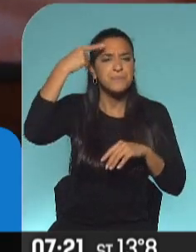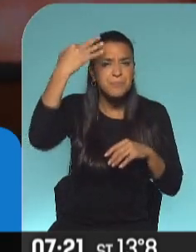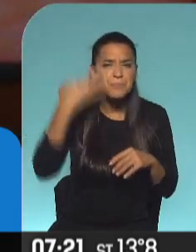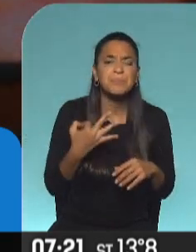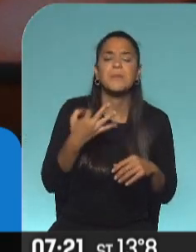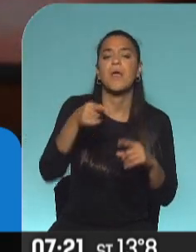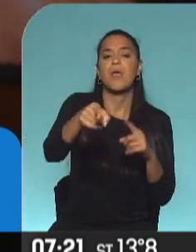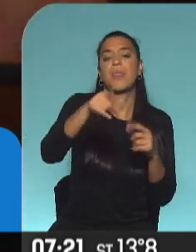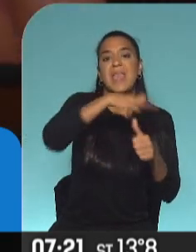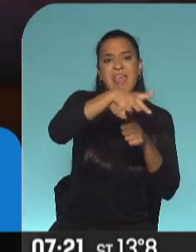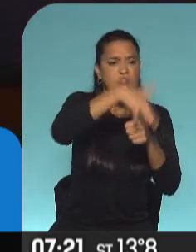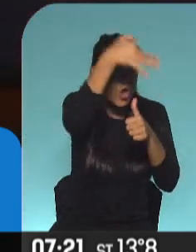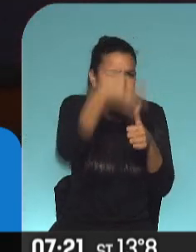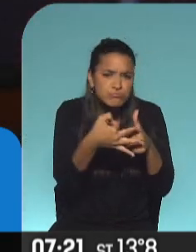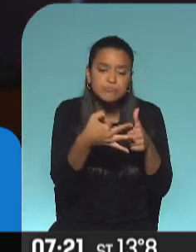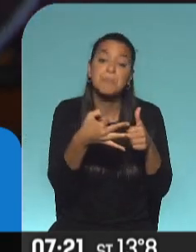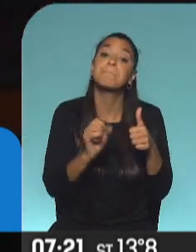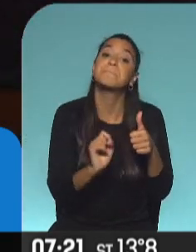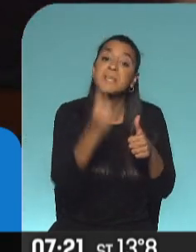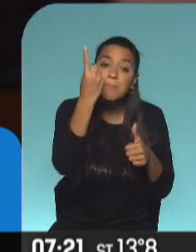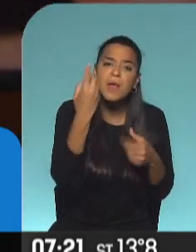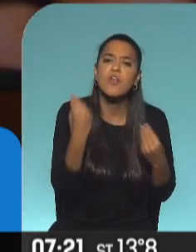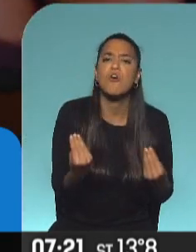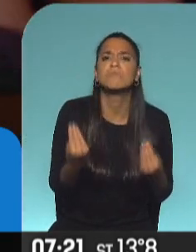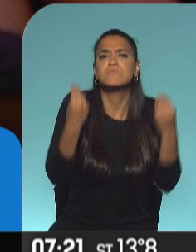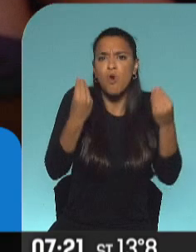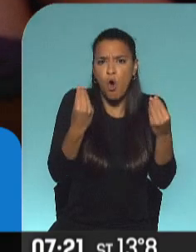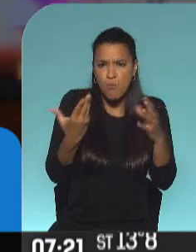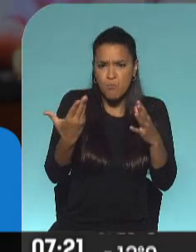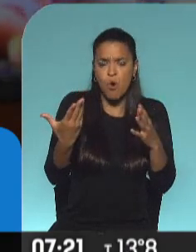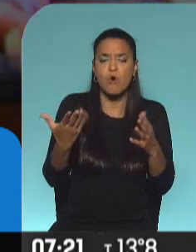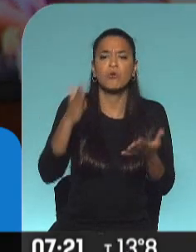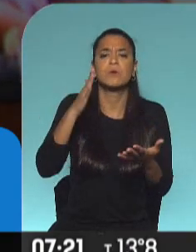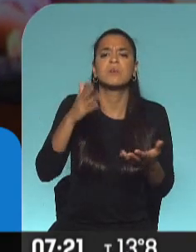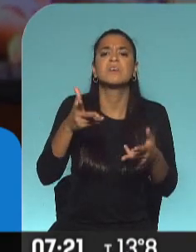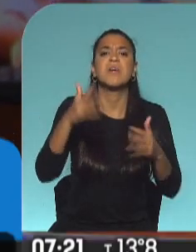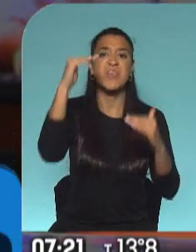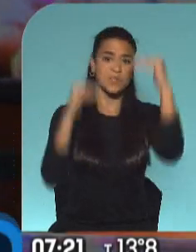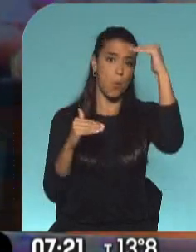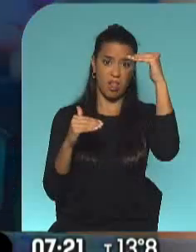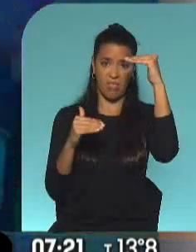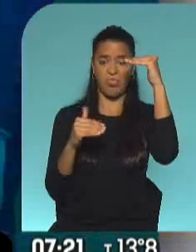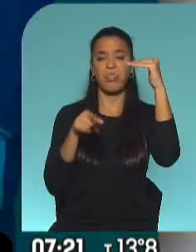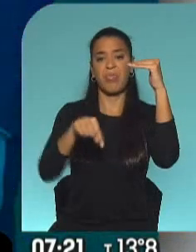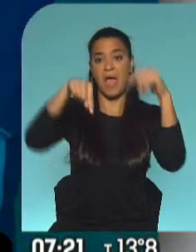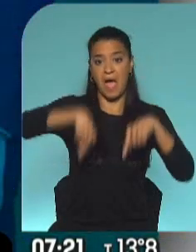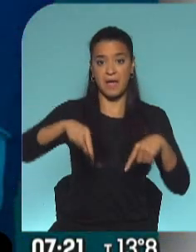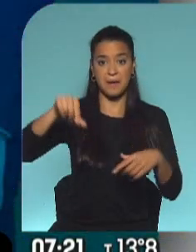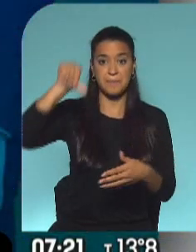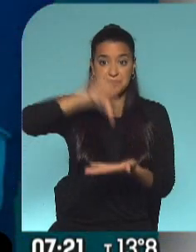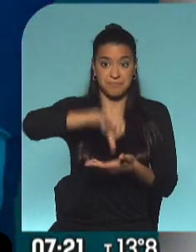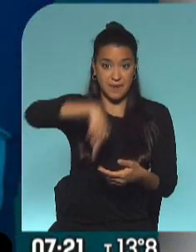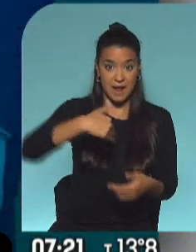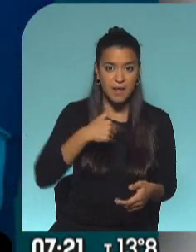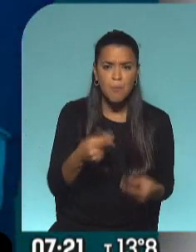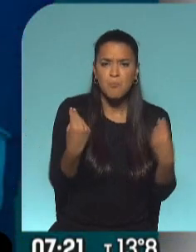concreto. Y en primer lugar, vamos a ver qué diagnóstico se hace en cuanto a las desigualdades que existen en nuestro país para ver por